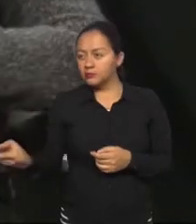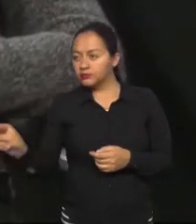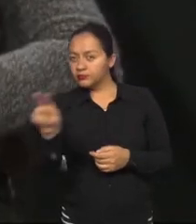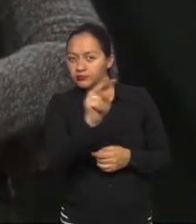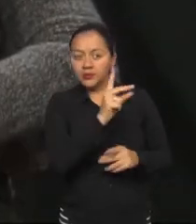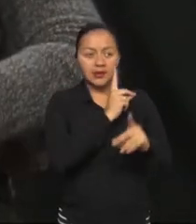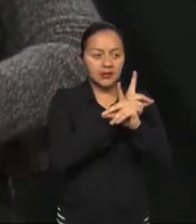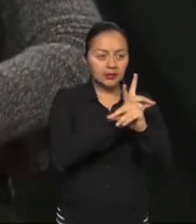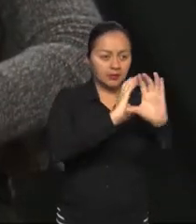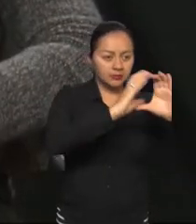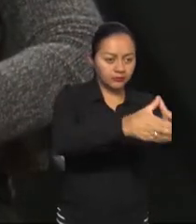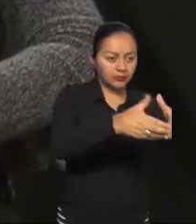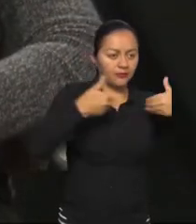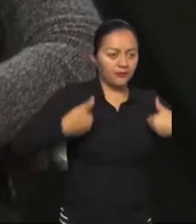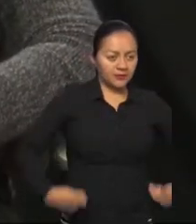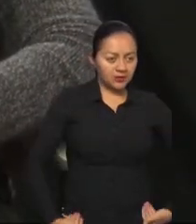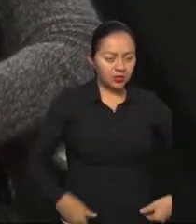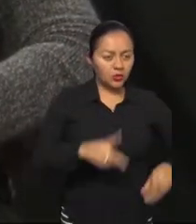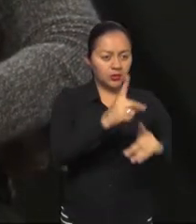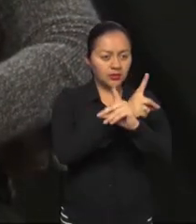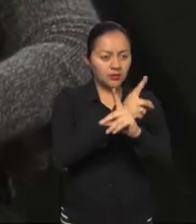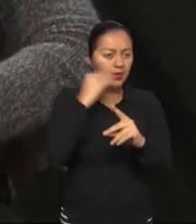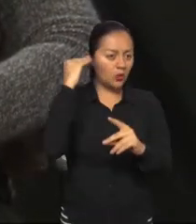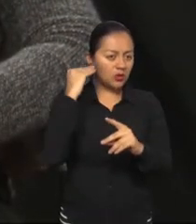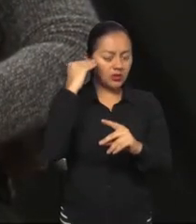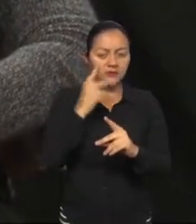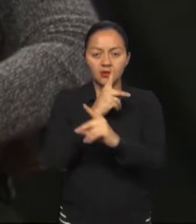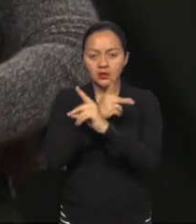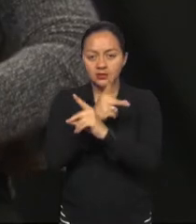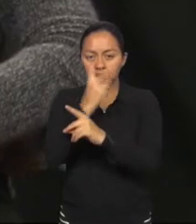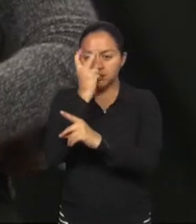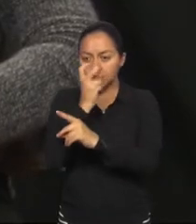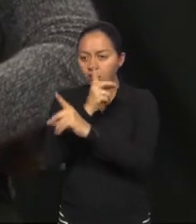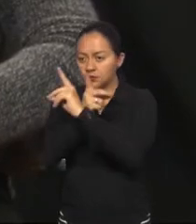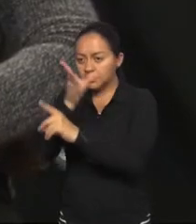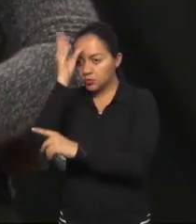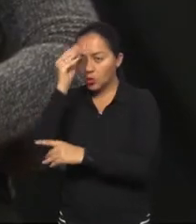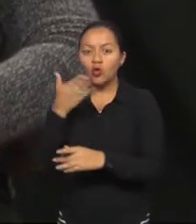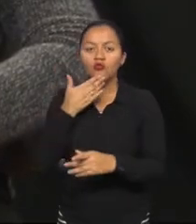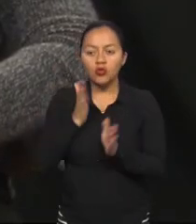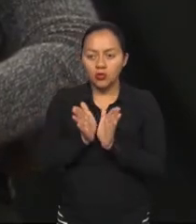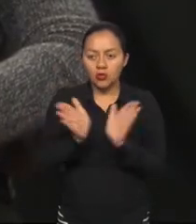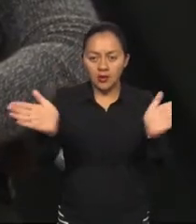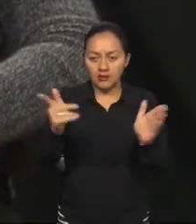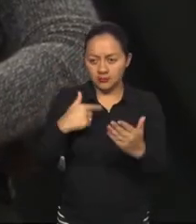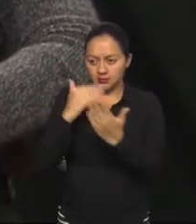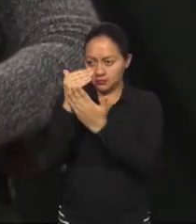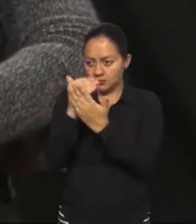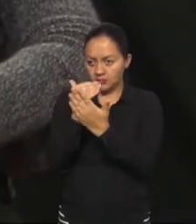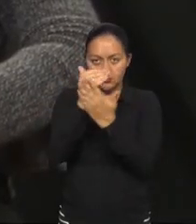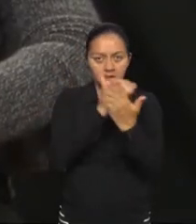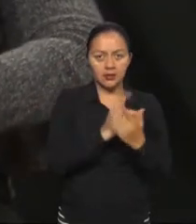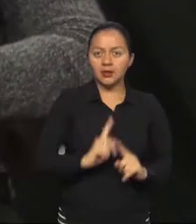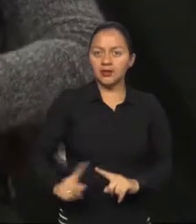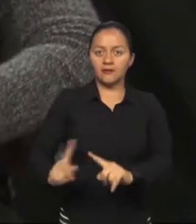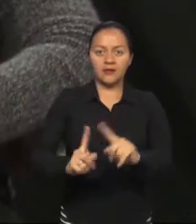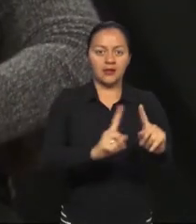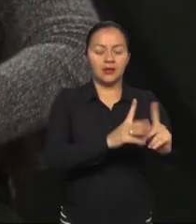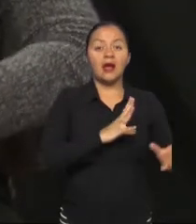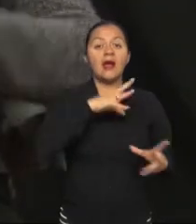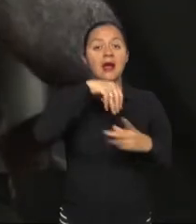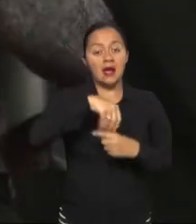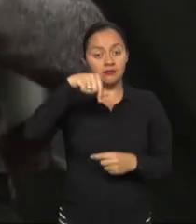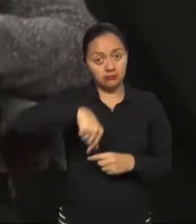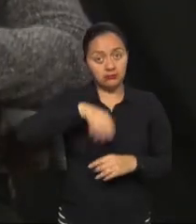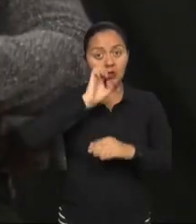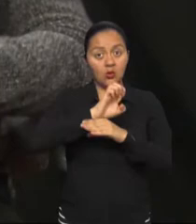de discapacidad y a partir de eso decir, sí, la ruta de la violencia que presenta el país